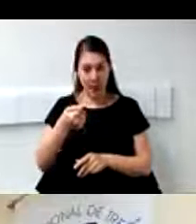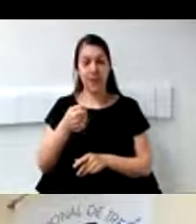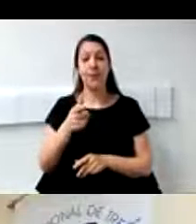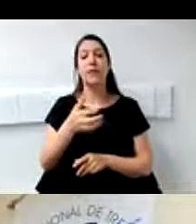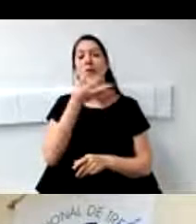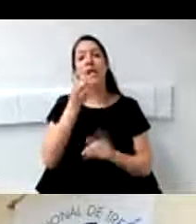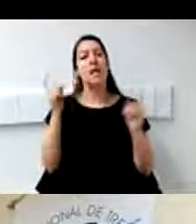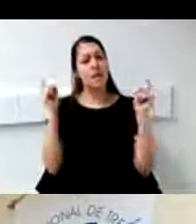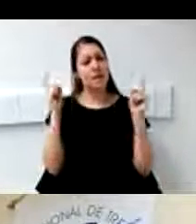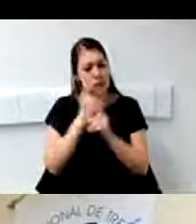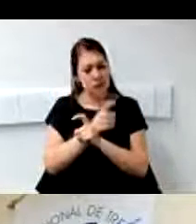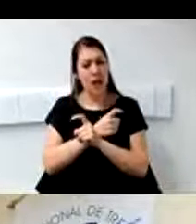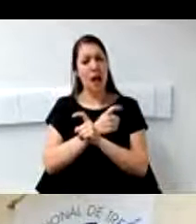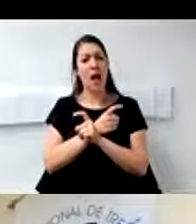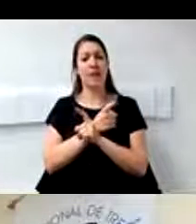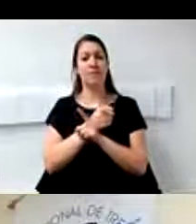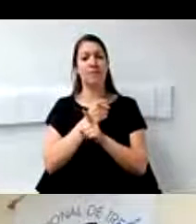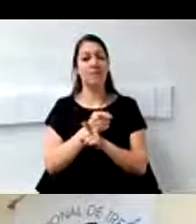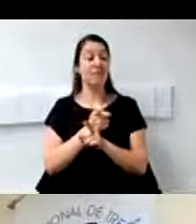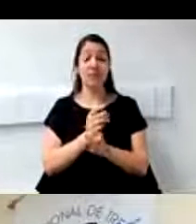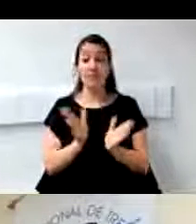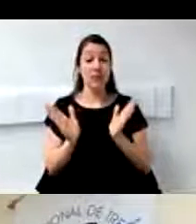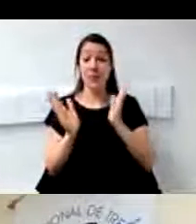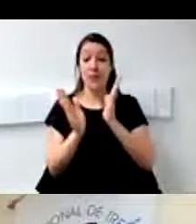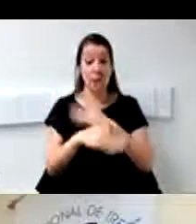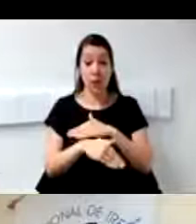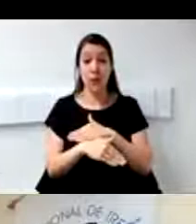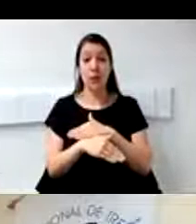planteaban la dificultad de no poder